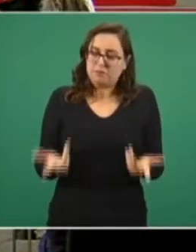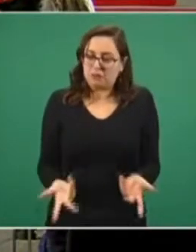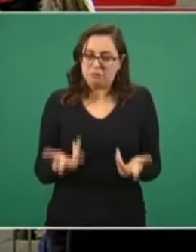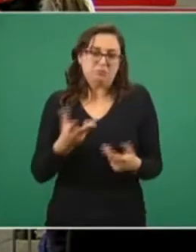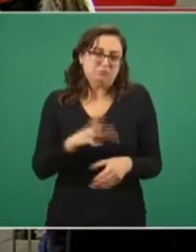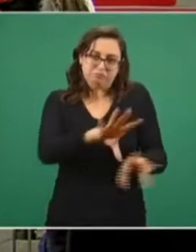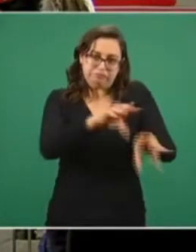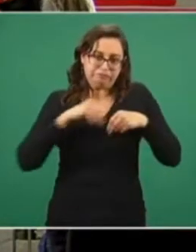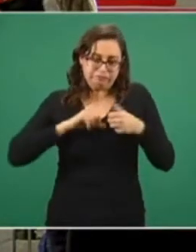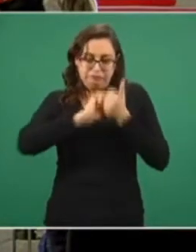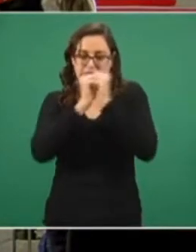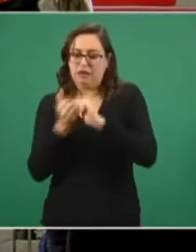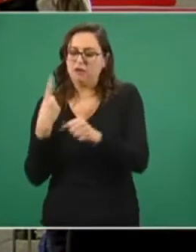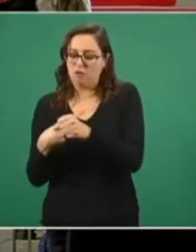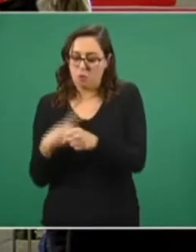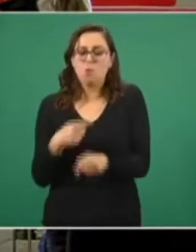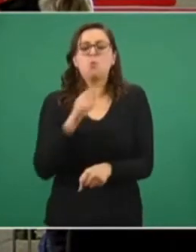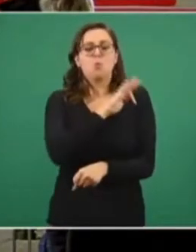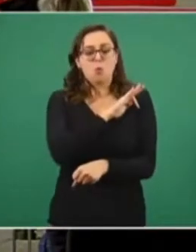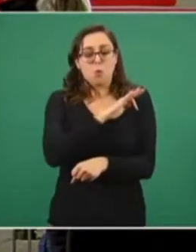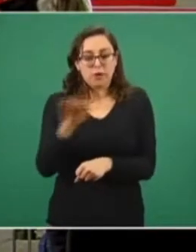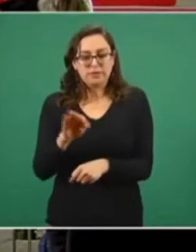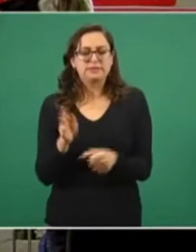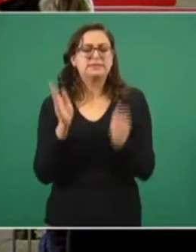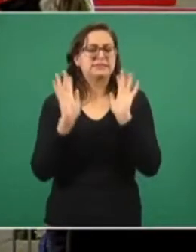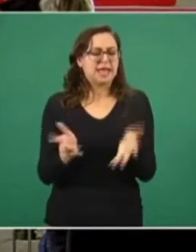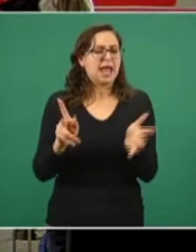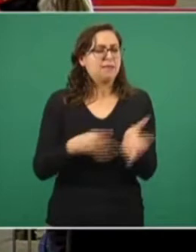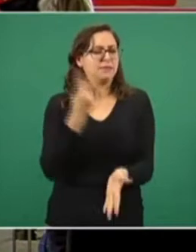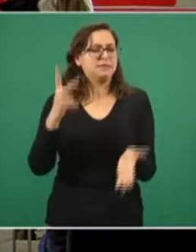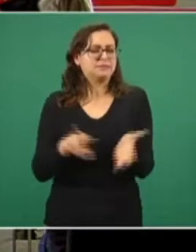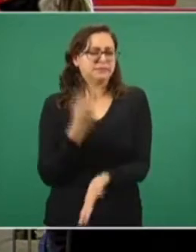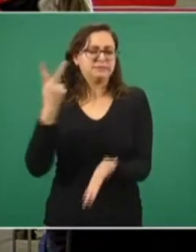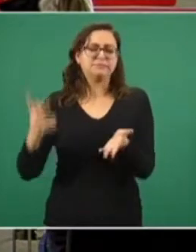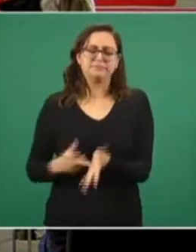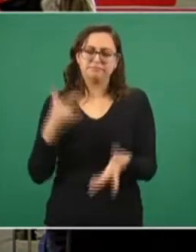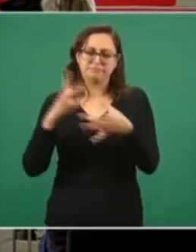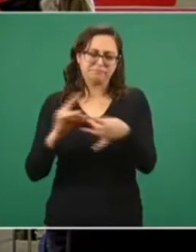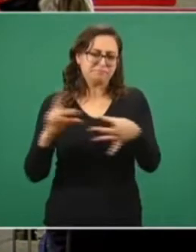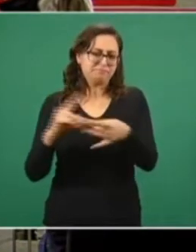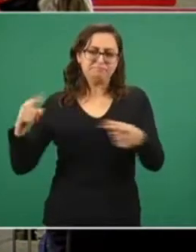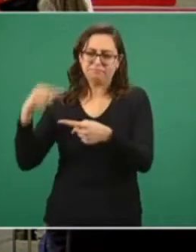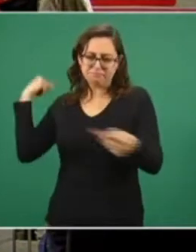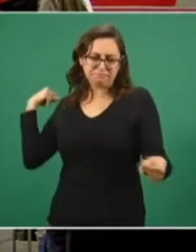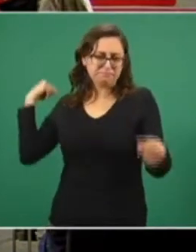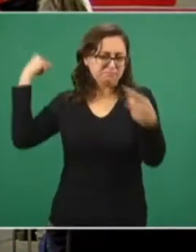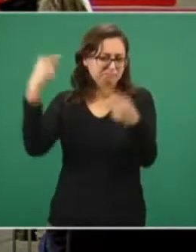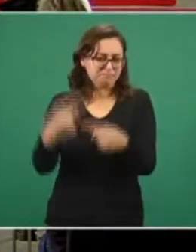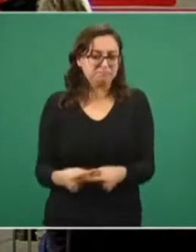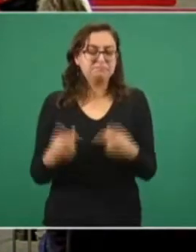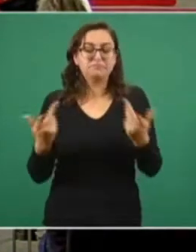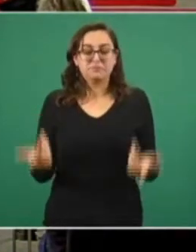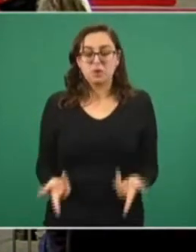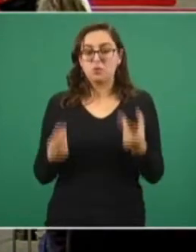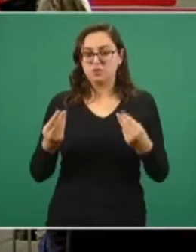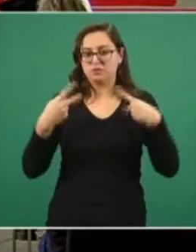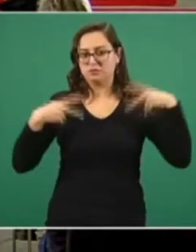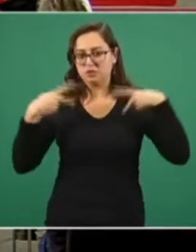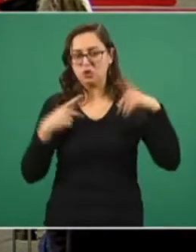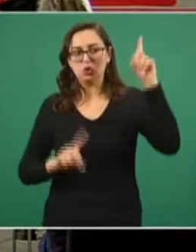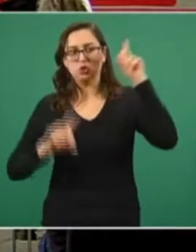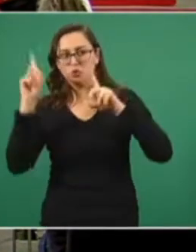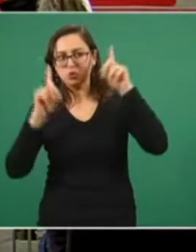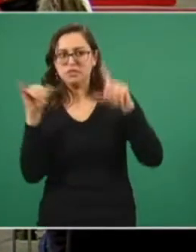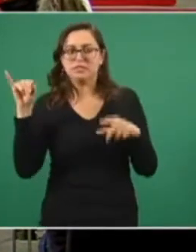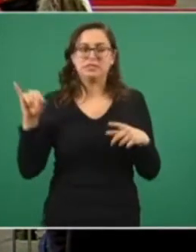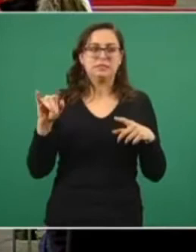la epidemia se ha comentado mucho sobre este tema, aquí mismo hemos tratado este tema, ha sido una inquietud recurrente.